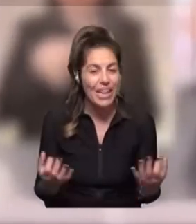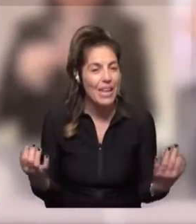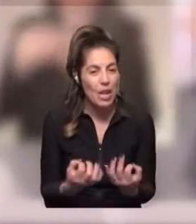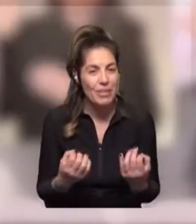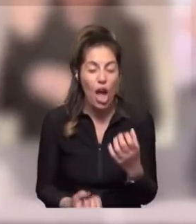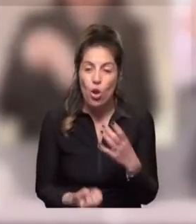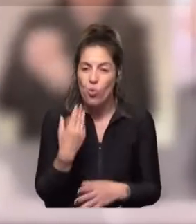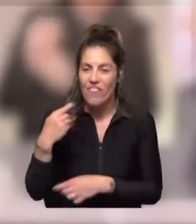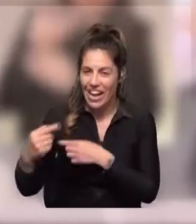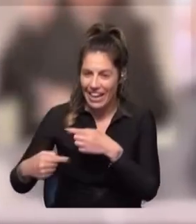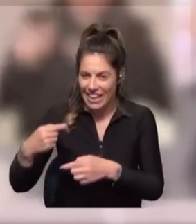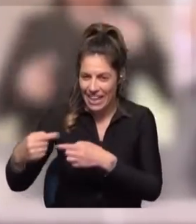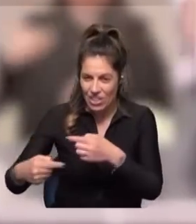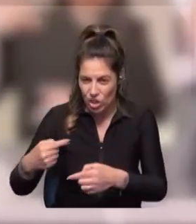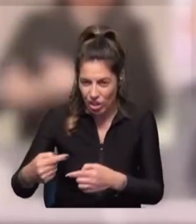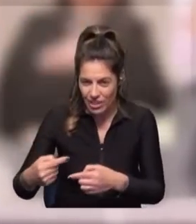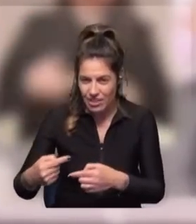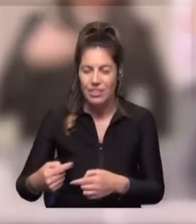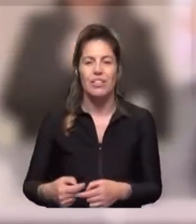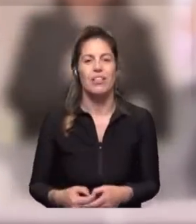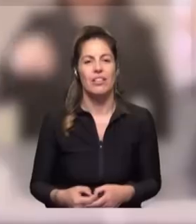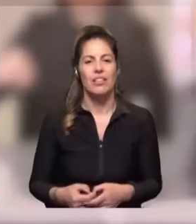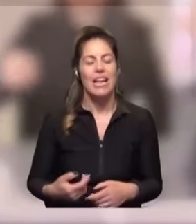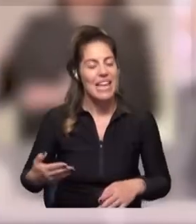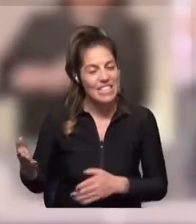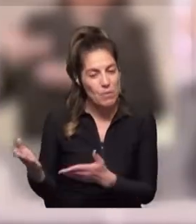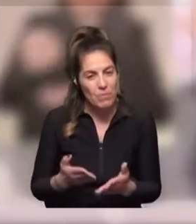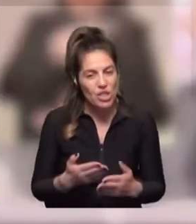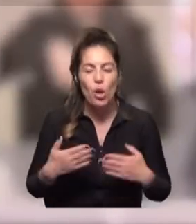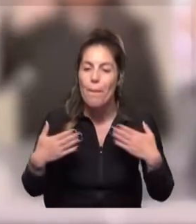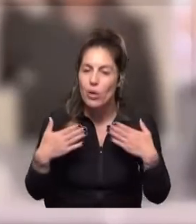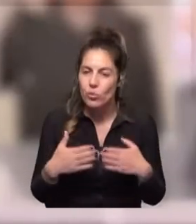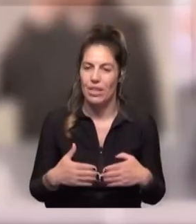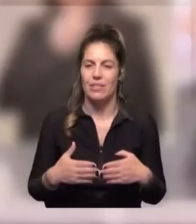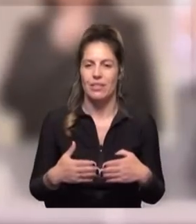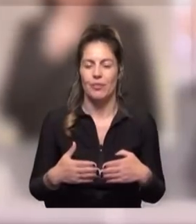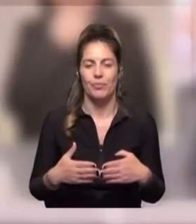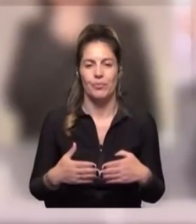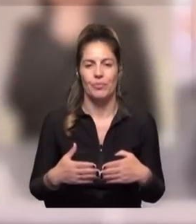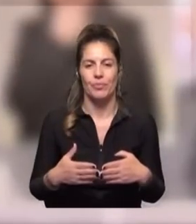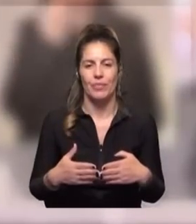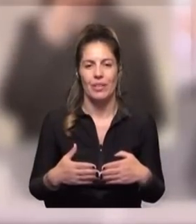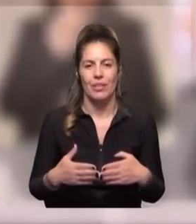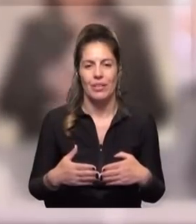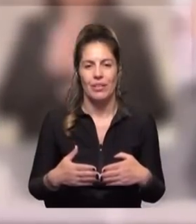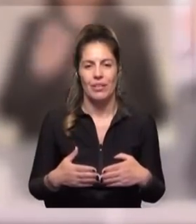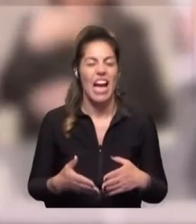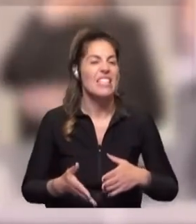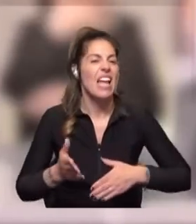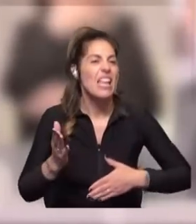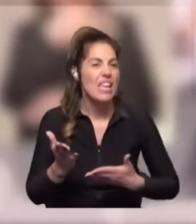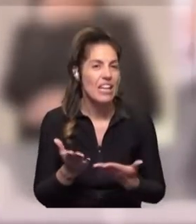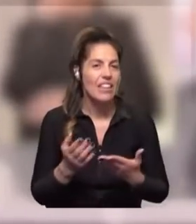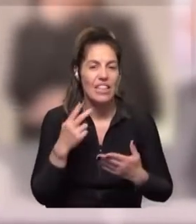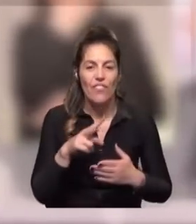a las nuevas generaciones les invito a preguntarse a salir de las pantallas